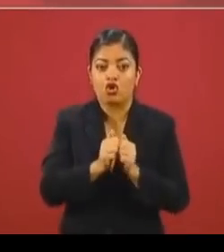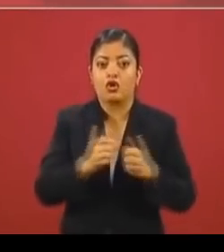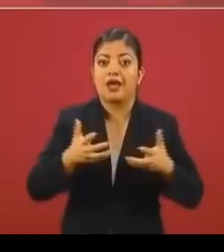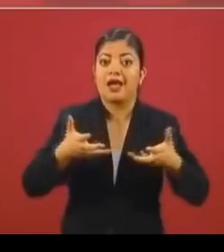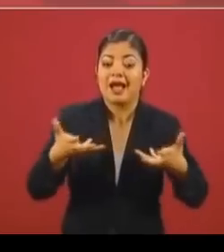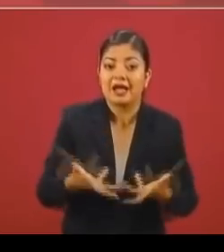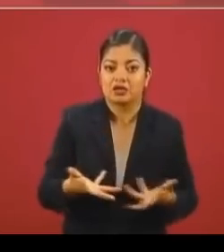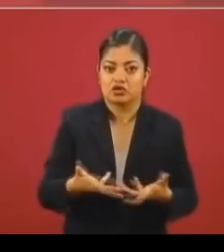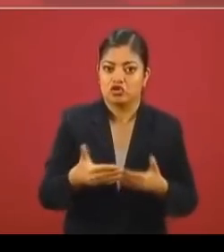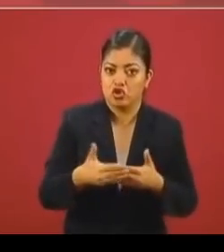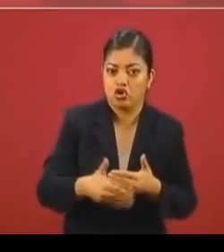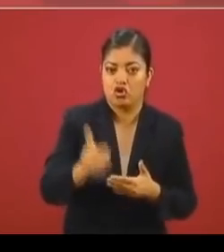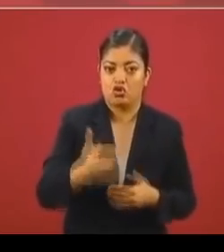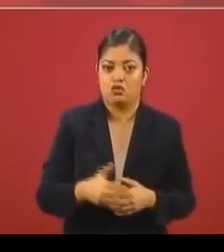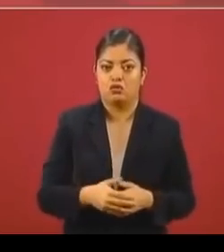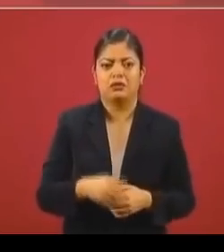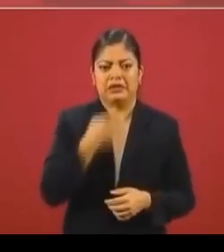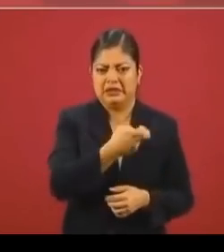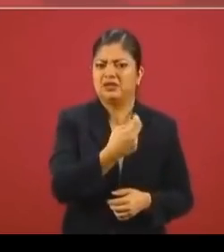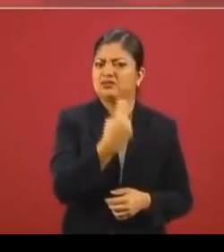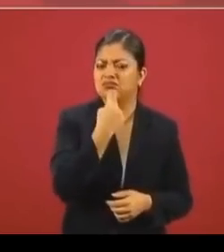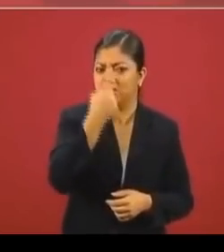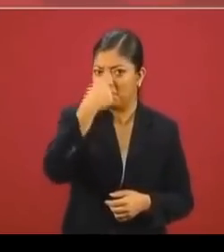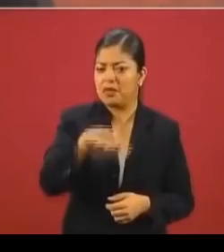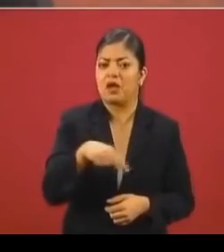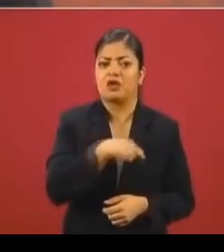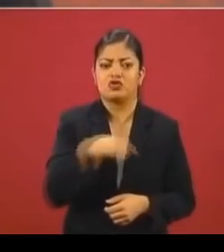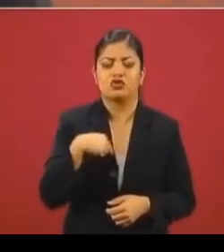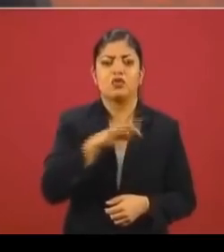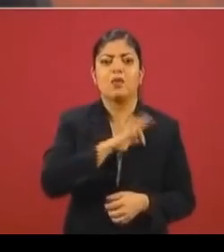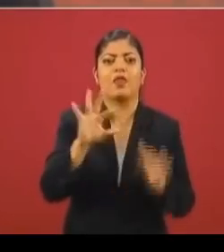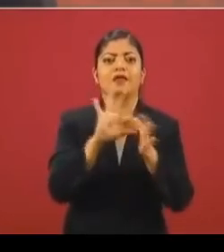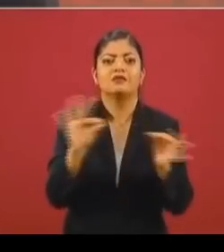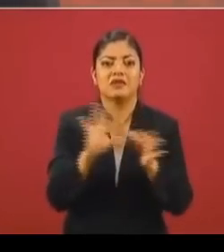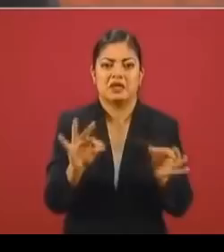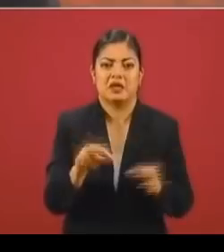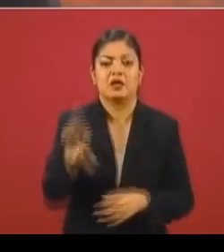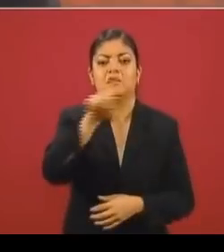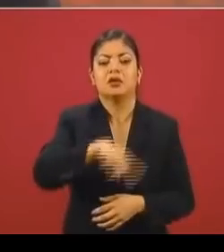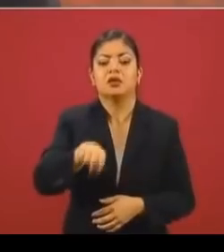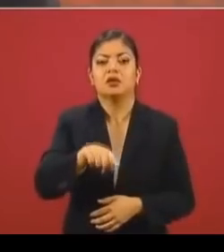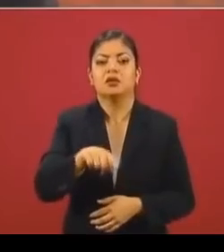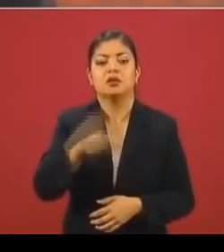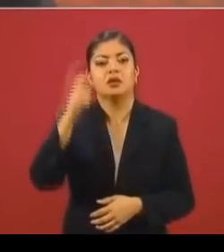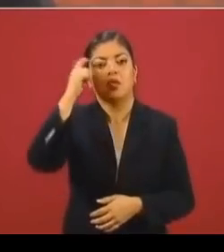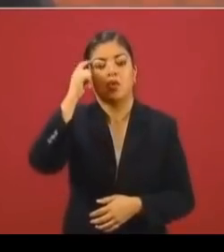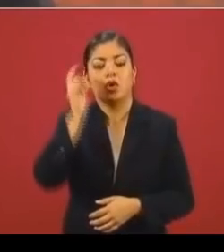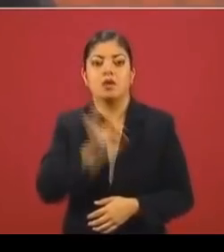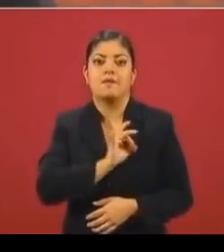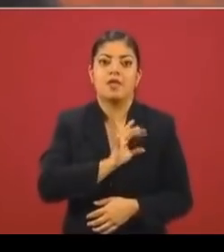Entonces, sirve para explicar, sirve también para que se quiten miedos,